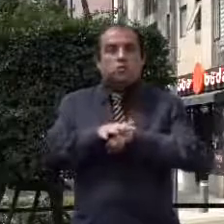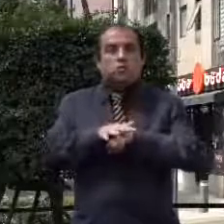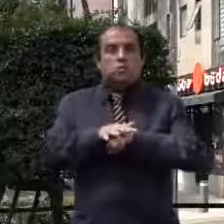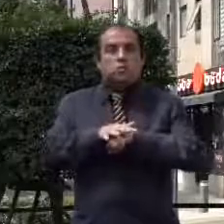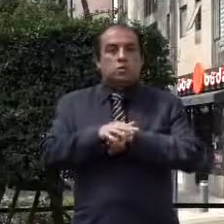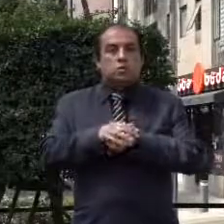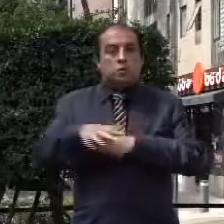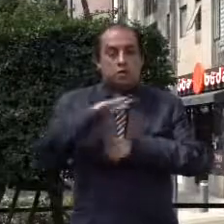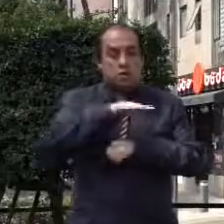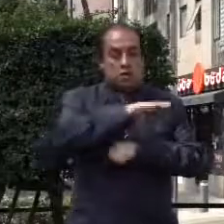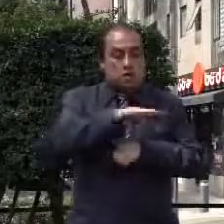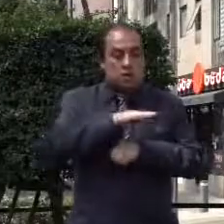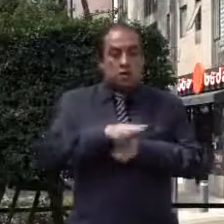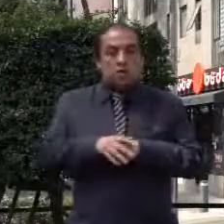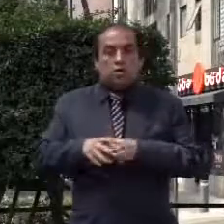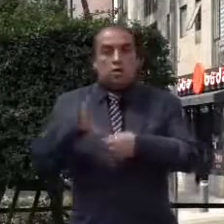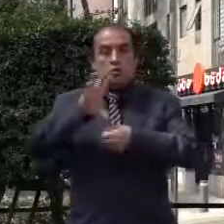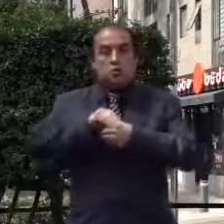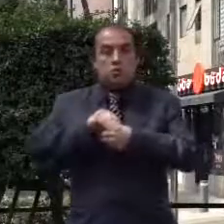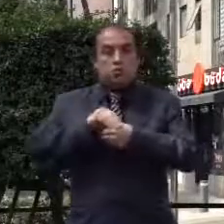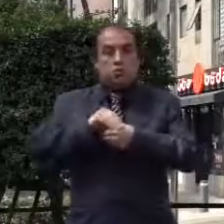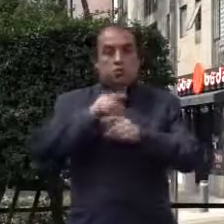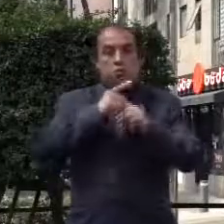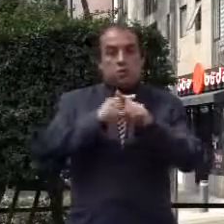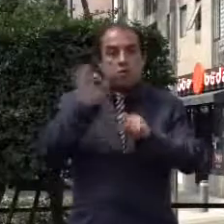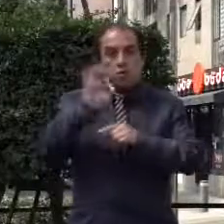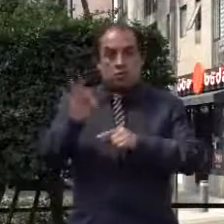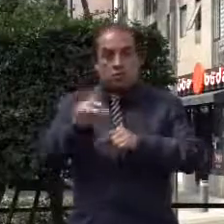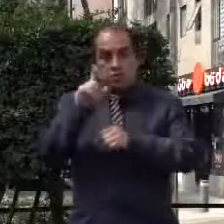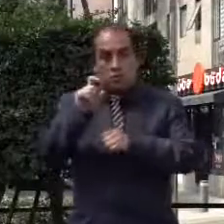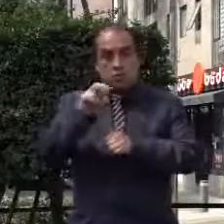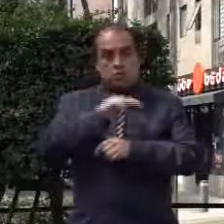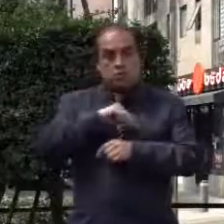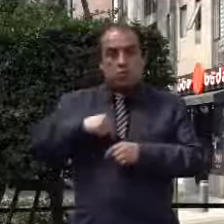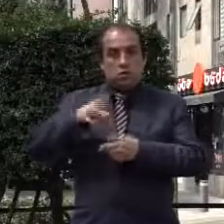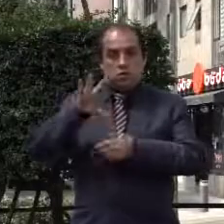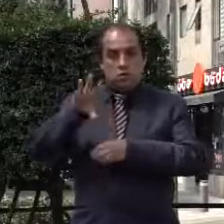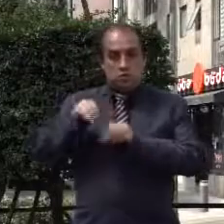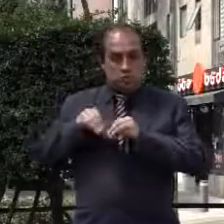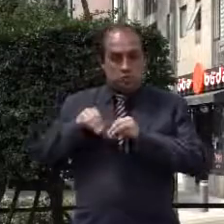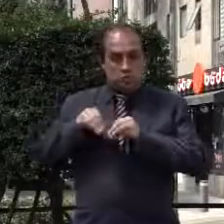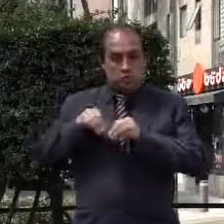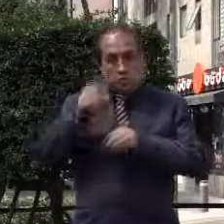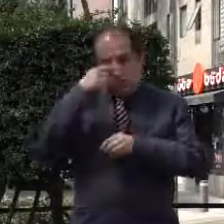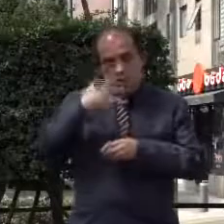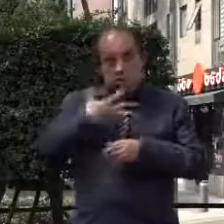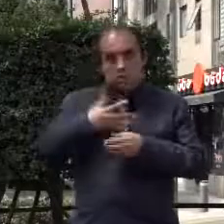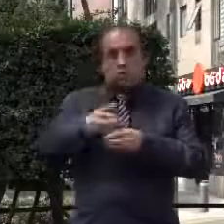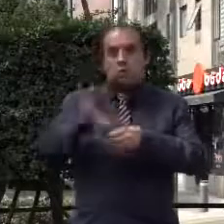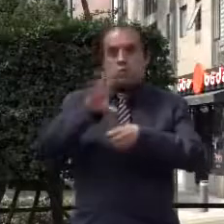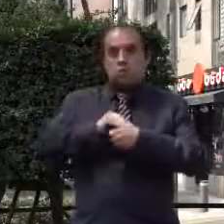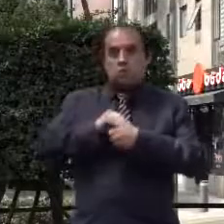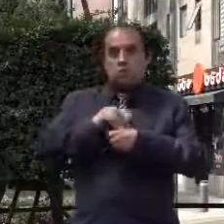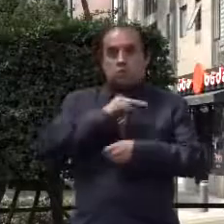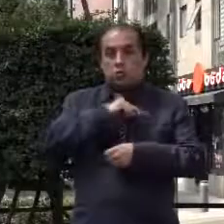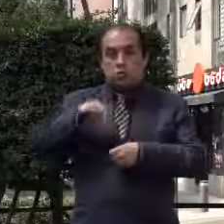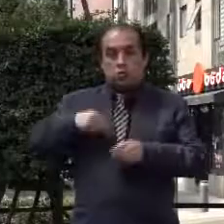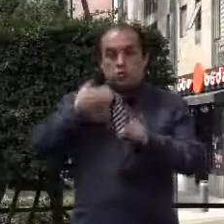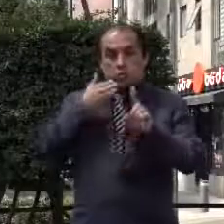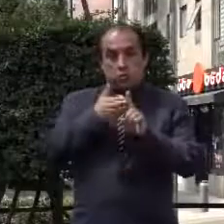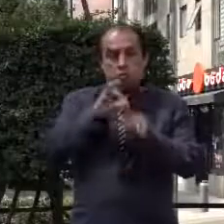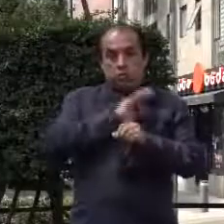el porcentaje de agua que estamos recuperando aquí para obtener un total. Nuestra meta es poder cerrar